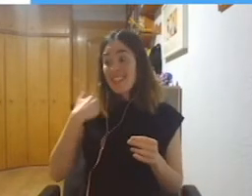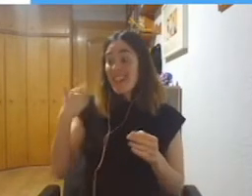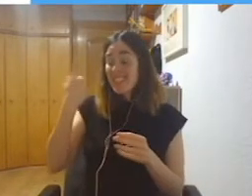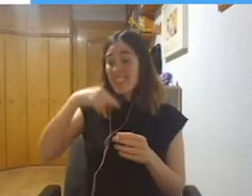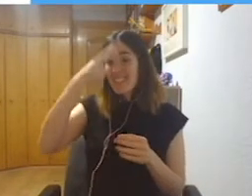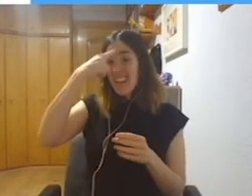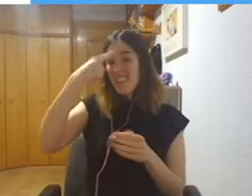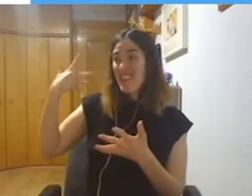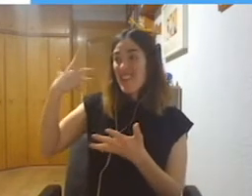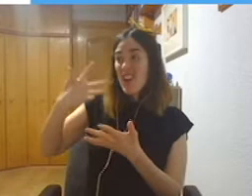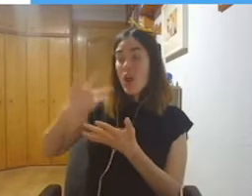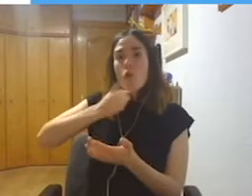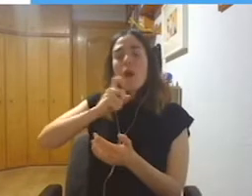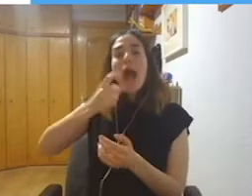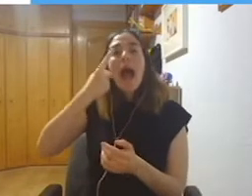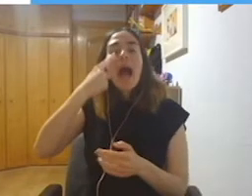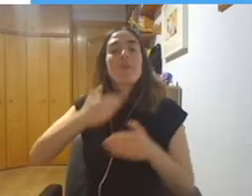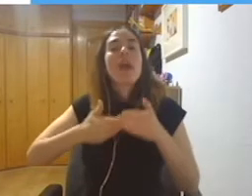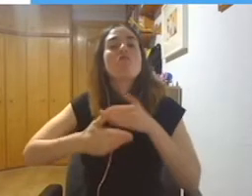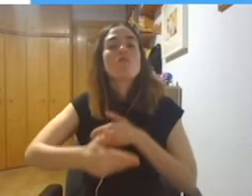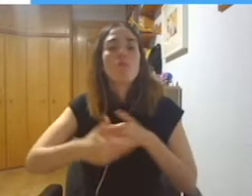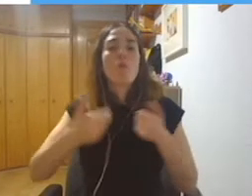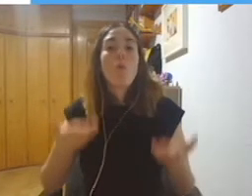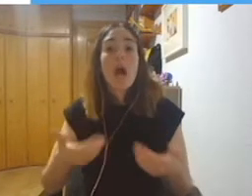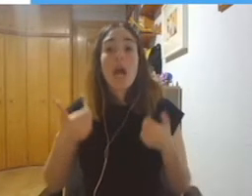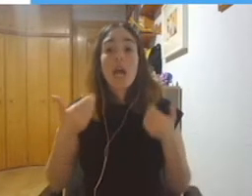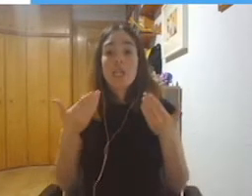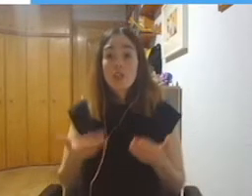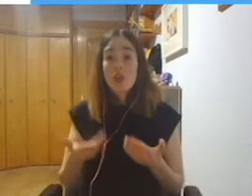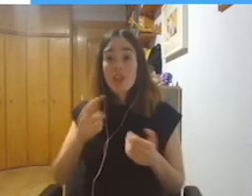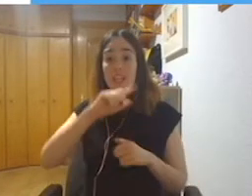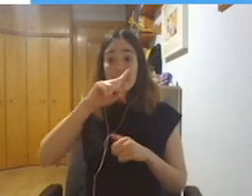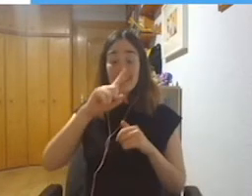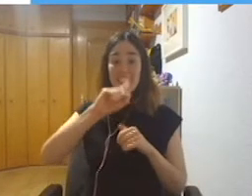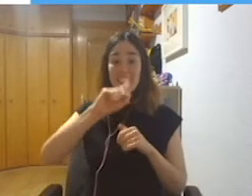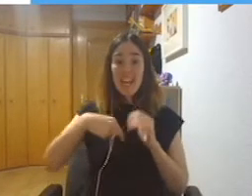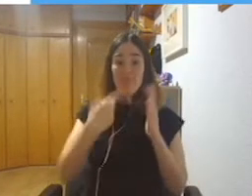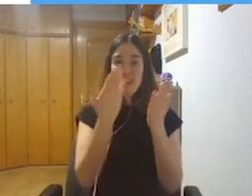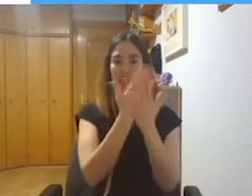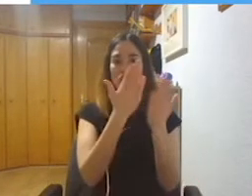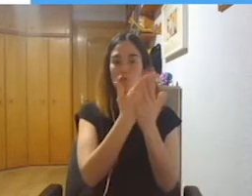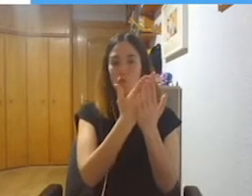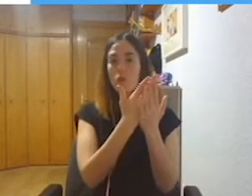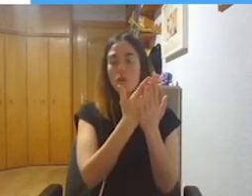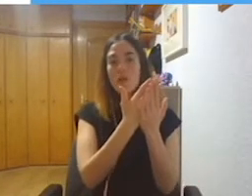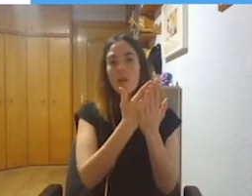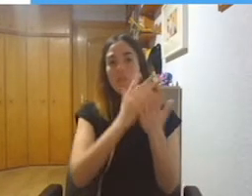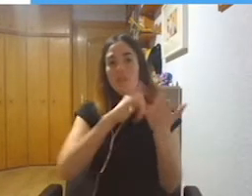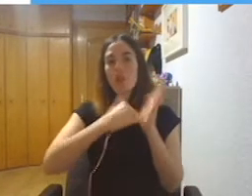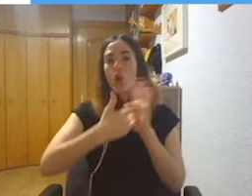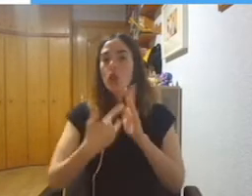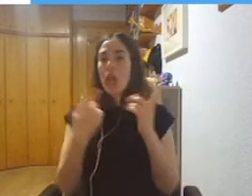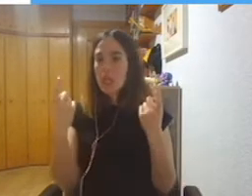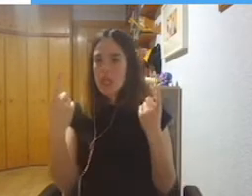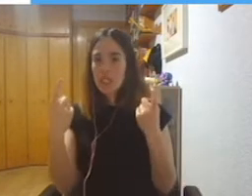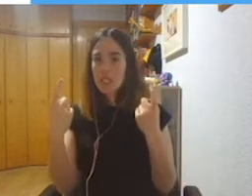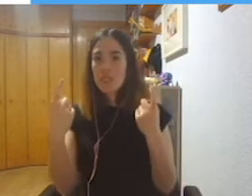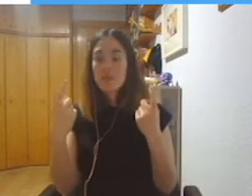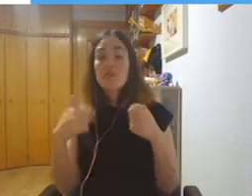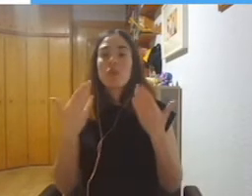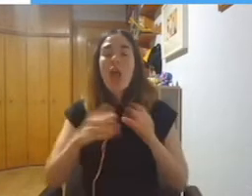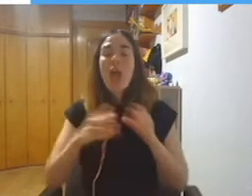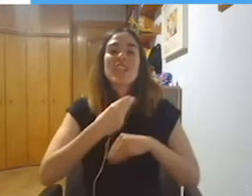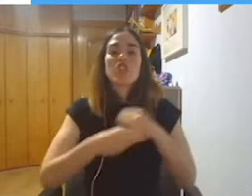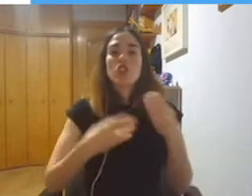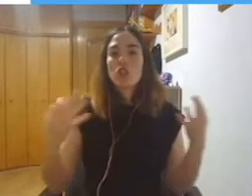vamos. Y, por supuesto, en este estudio no podía faltar una metodología. Lo que se ha